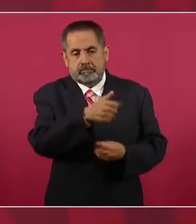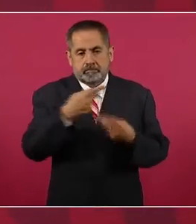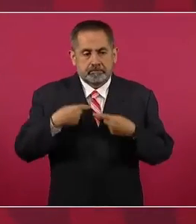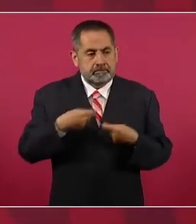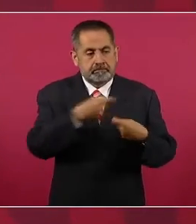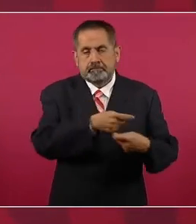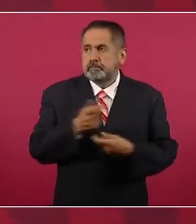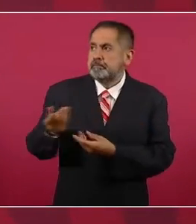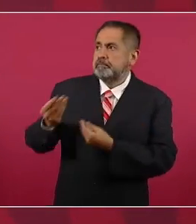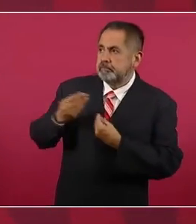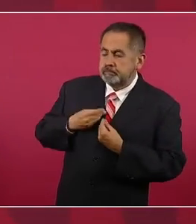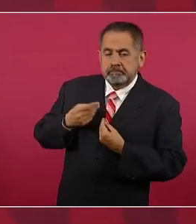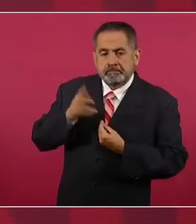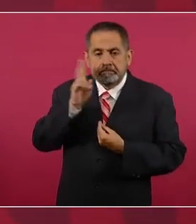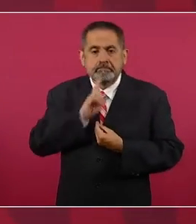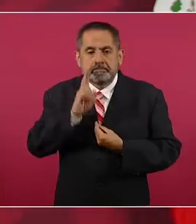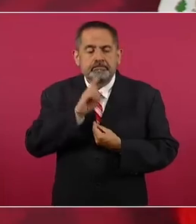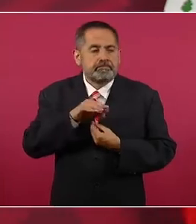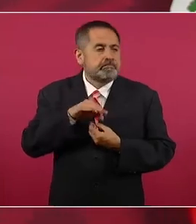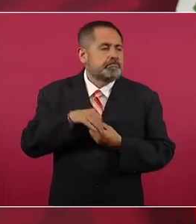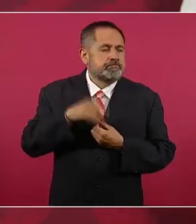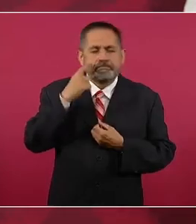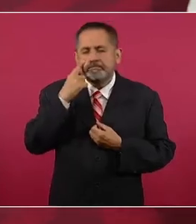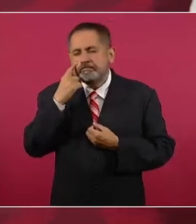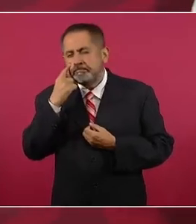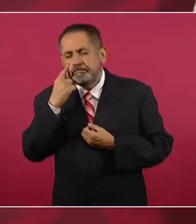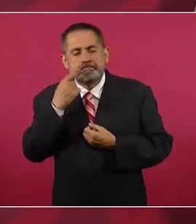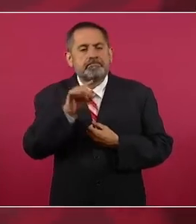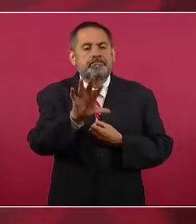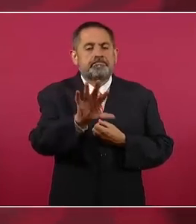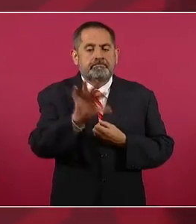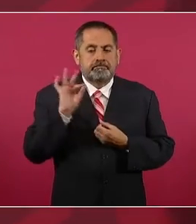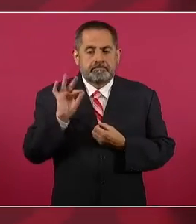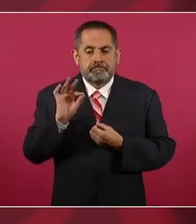y vamos a elegir, a nombrar